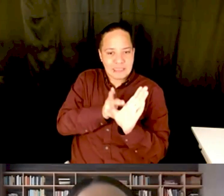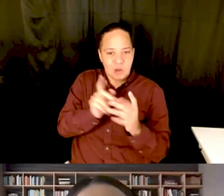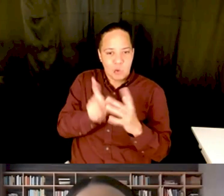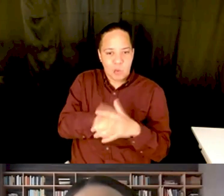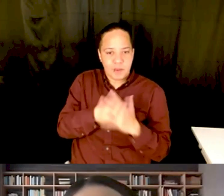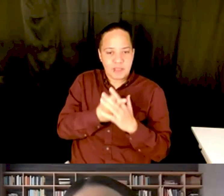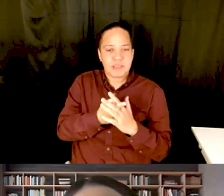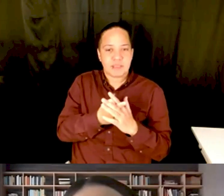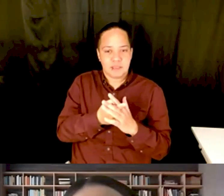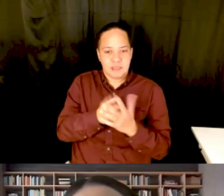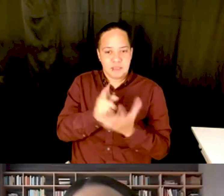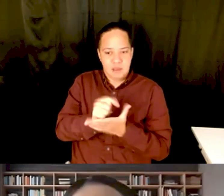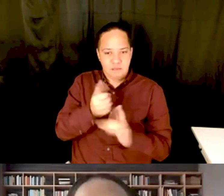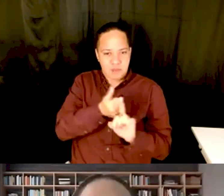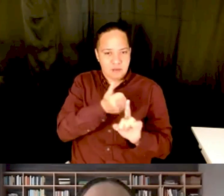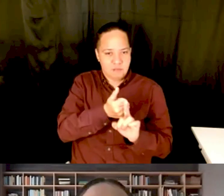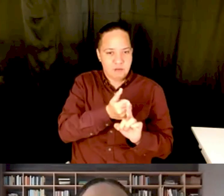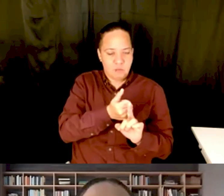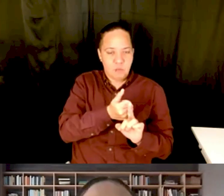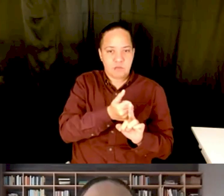tratamiento sea el mismo psiquiatra el que continúe.